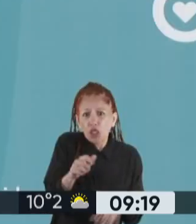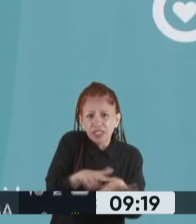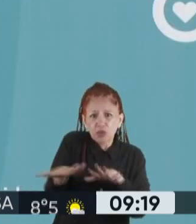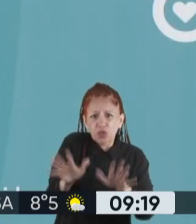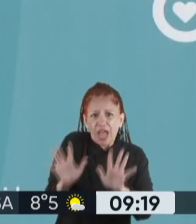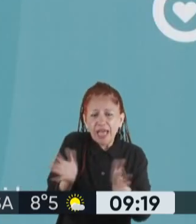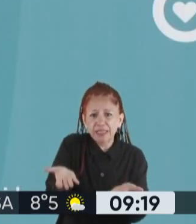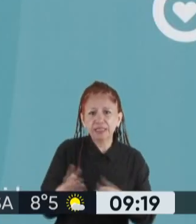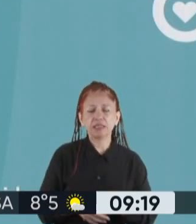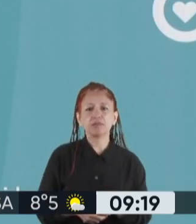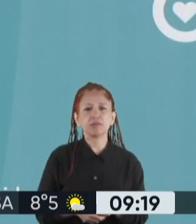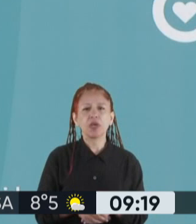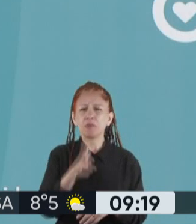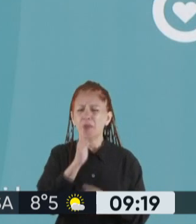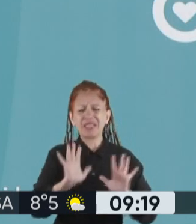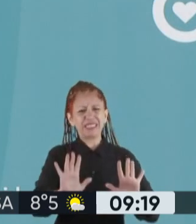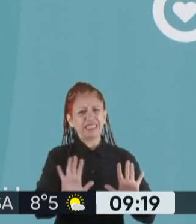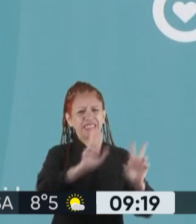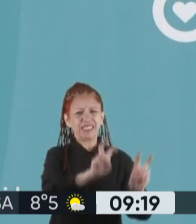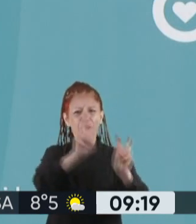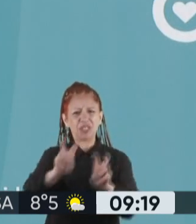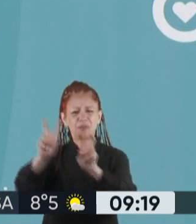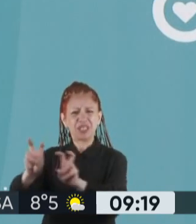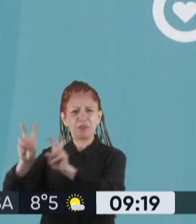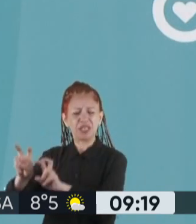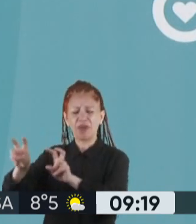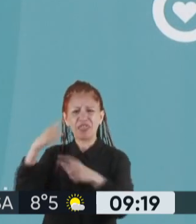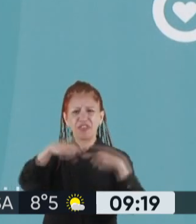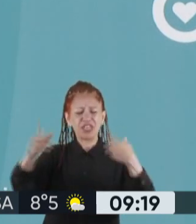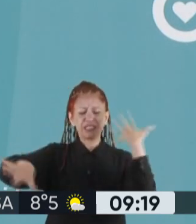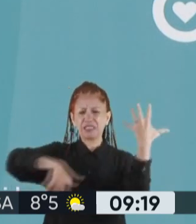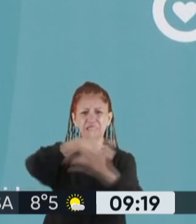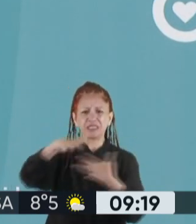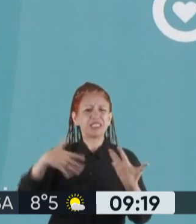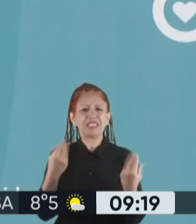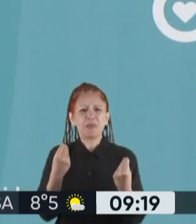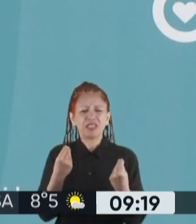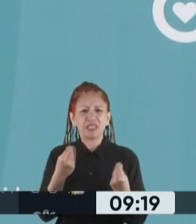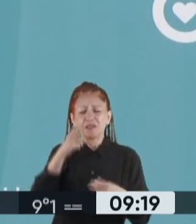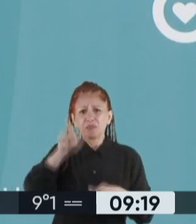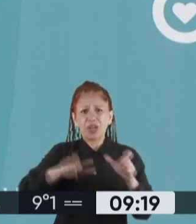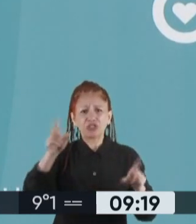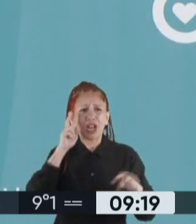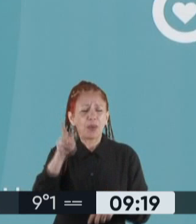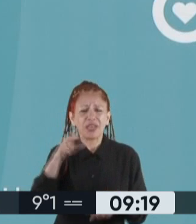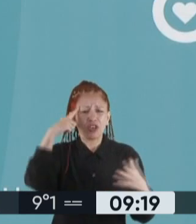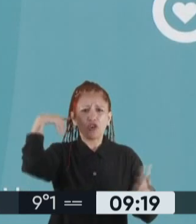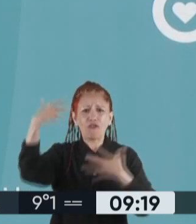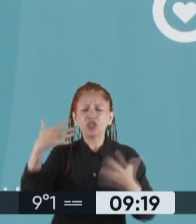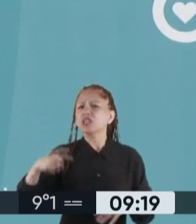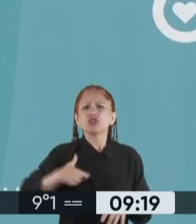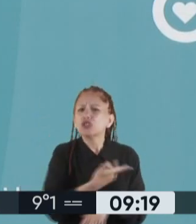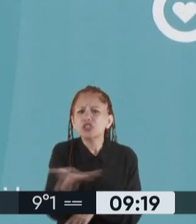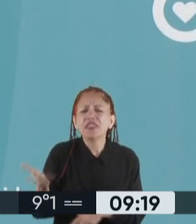Gracias. Me parece que mezclar todo en una misma canasta solo lleva a un mayor nivel de confusión. Nosotros sufrimos, toda la